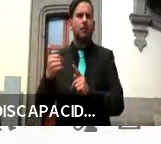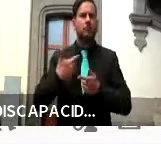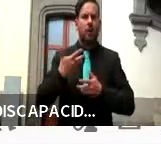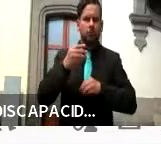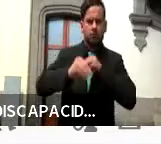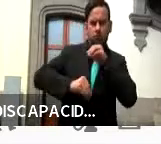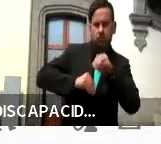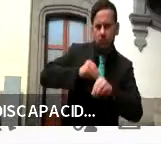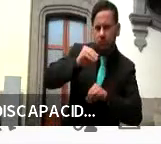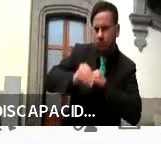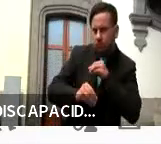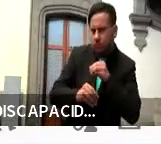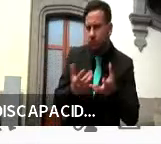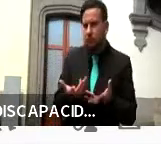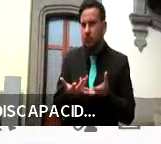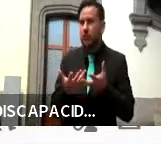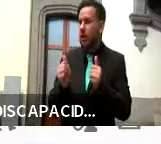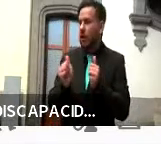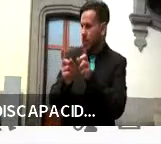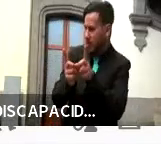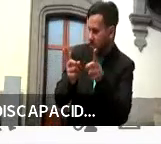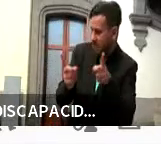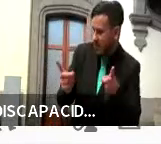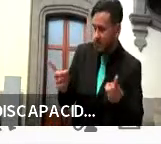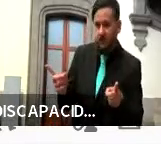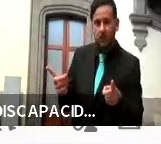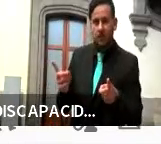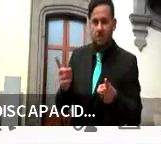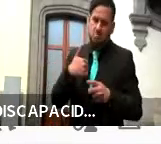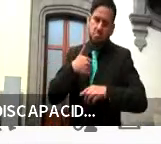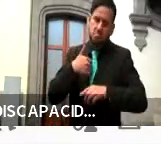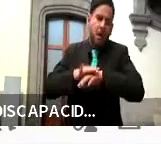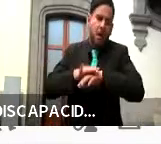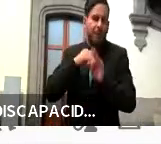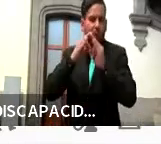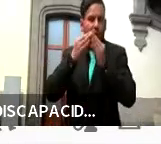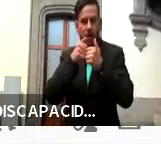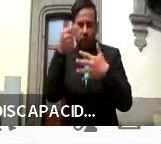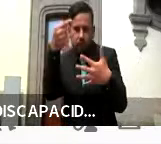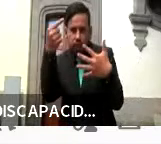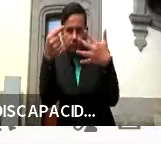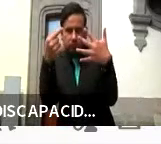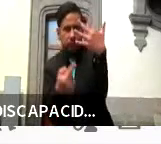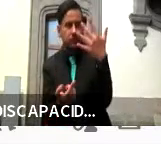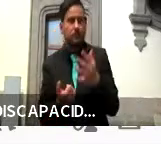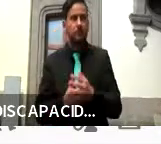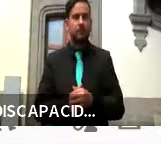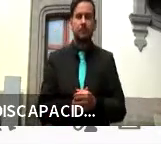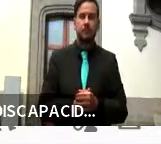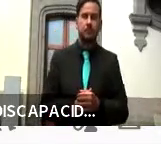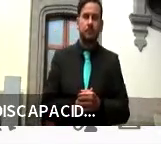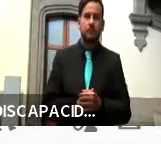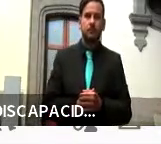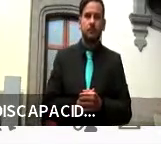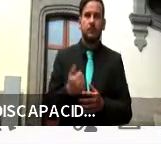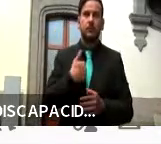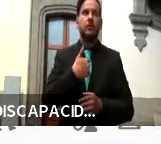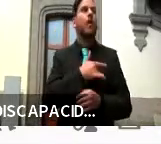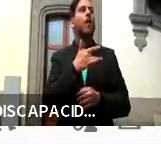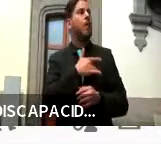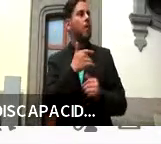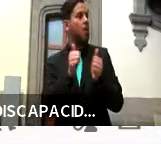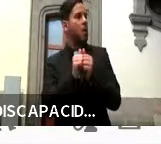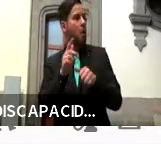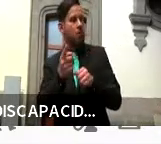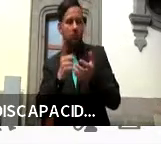preparatoria, una fase de desarrollo, que les voy a dar algunos elementos, una fase de ejecución, una fase que tiene que ver con la